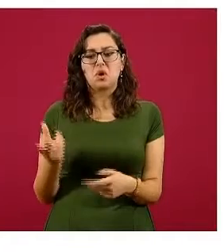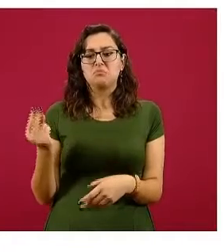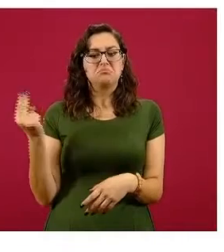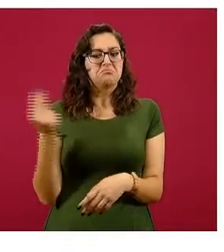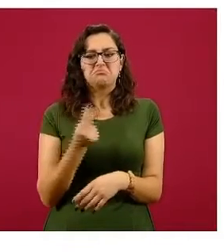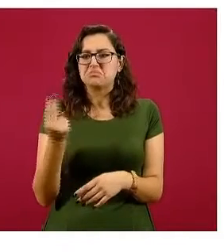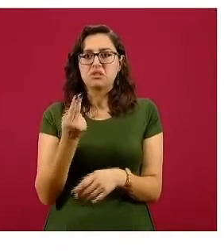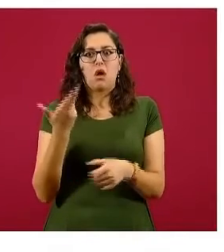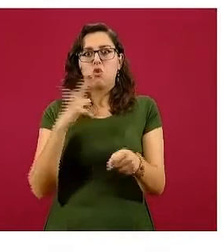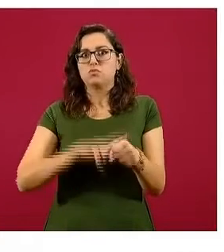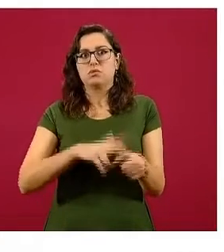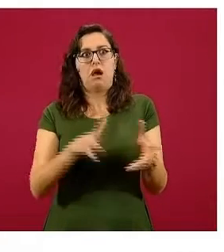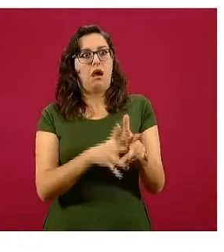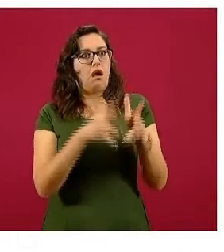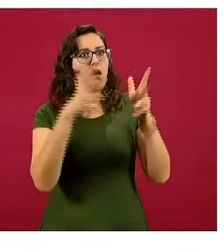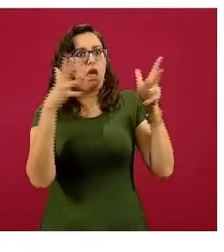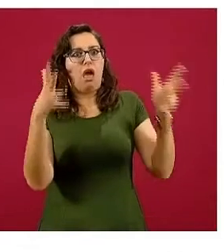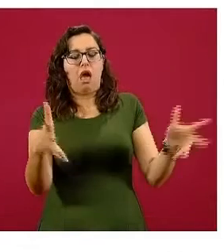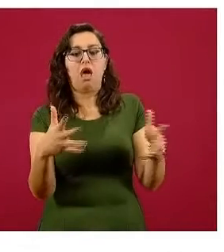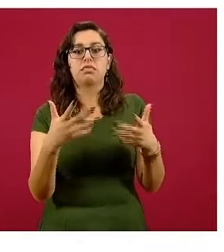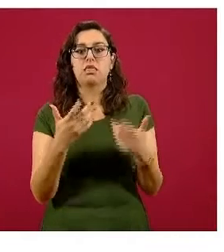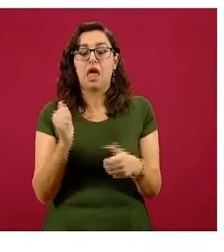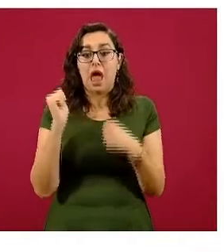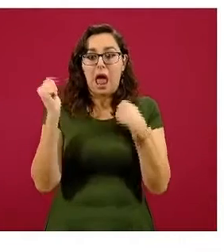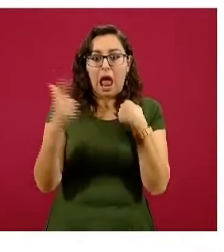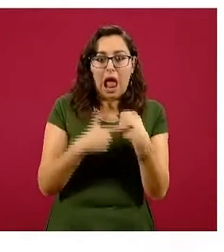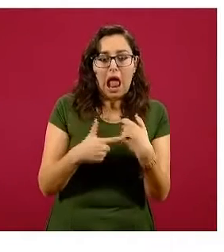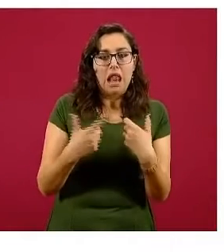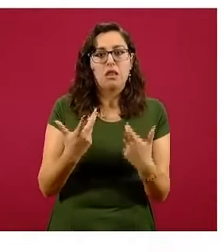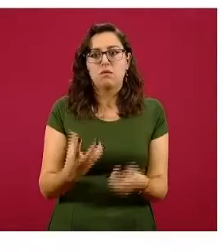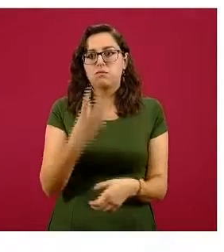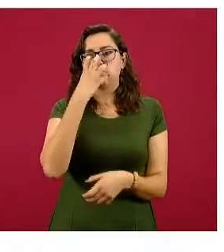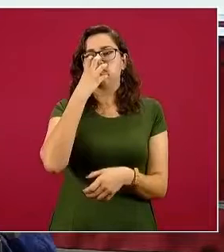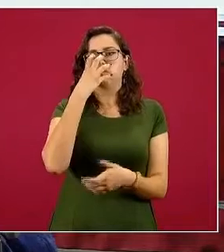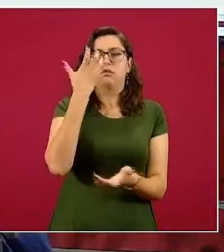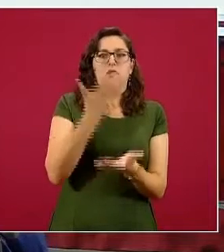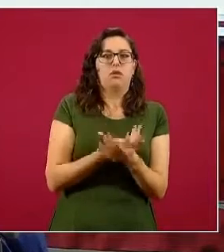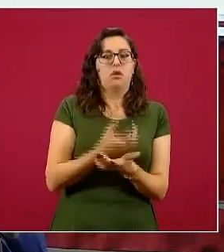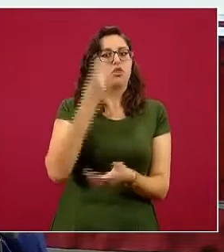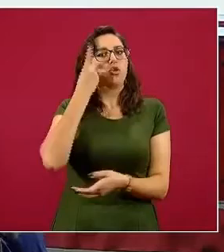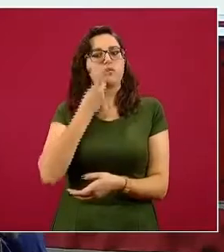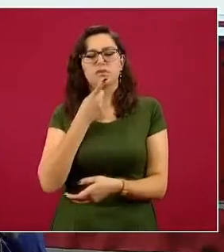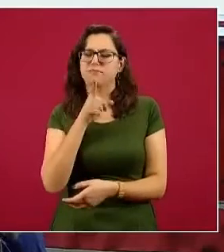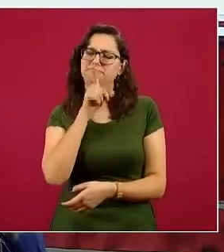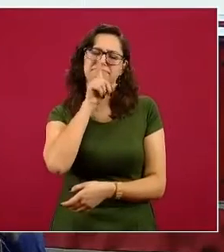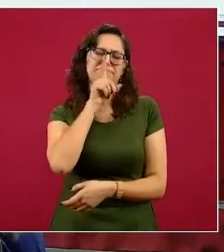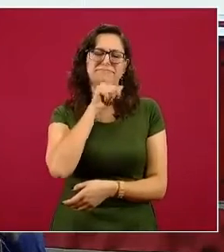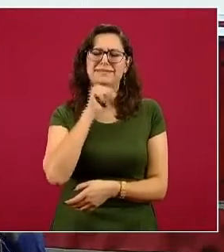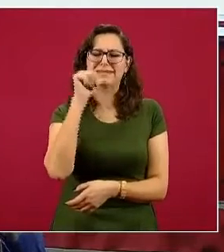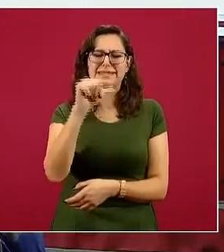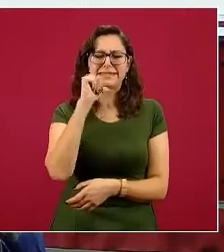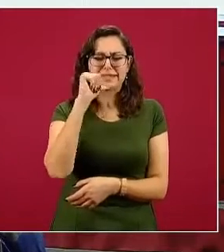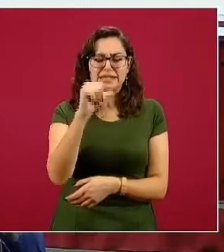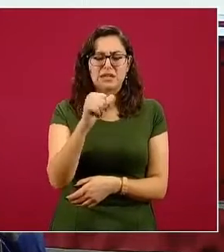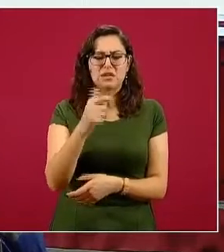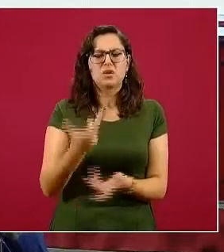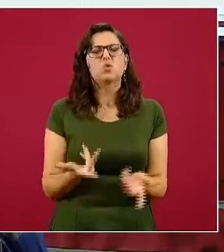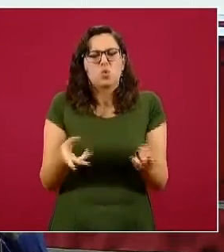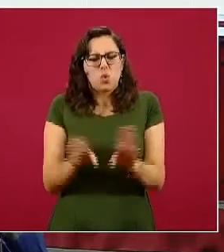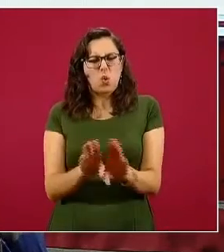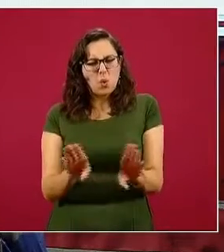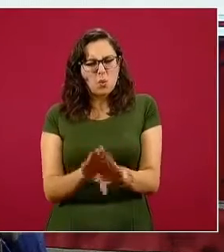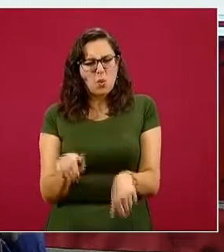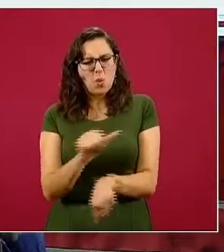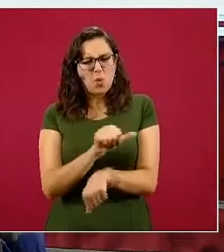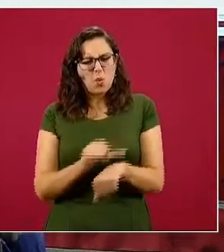requiere hospitalización, no requiere una anestesia general. Lo único que nosotros hacemos primeramente es